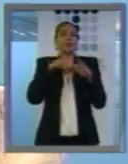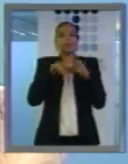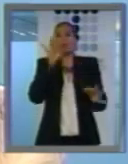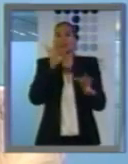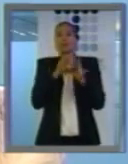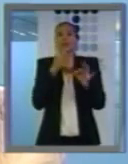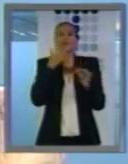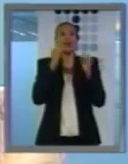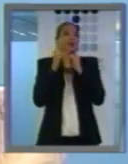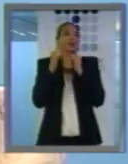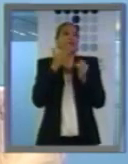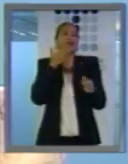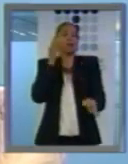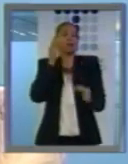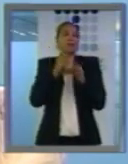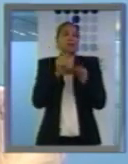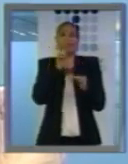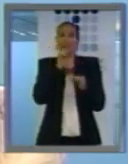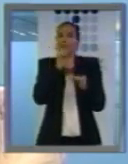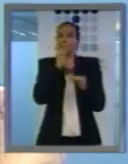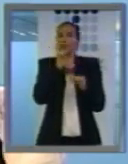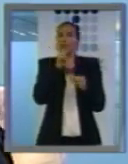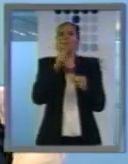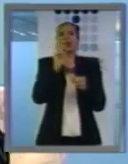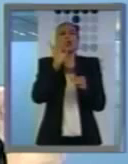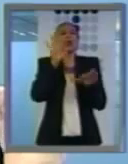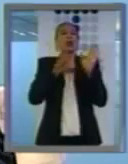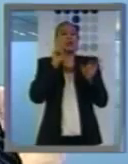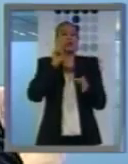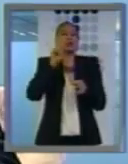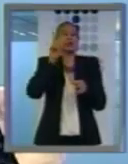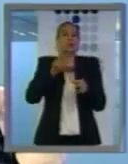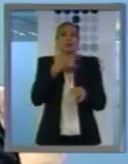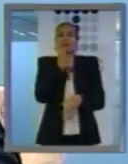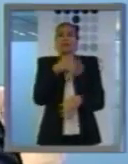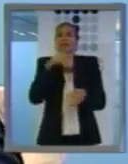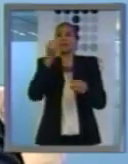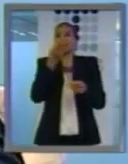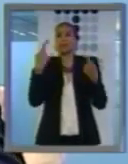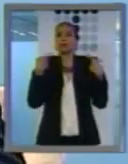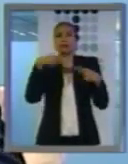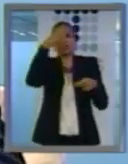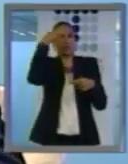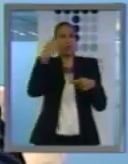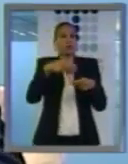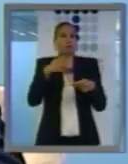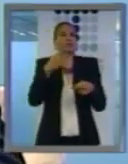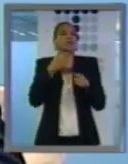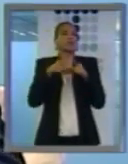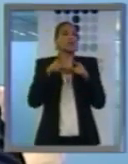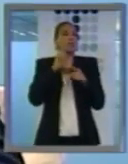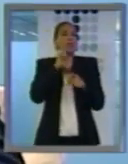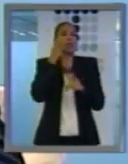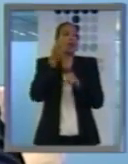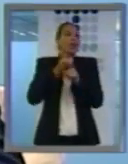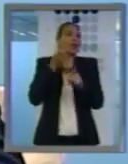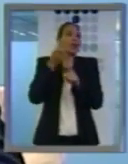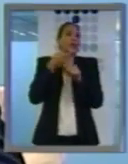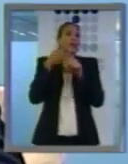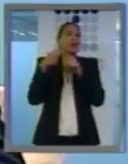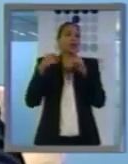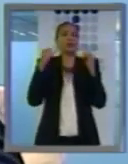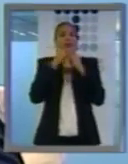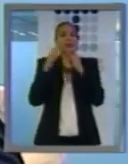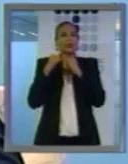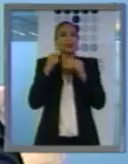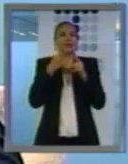ninguna institución nace perfecta, pero es cierto que a los mexicanos nos critican porque somos muy dados en crear instituciones y